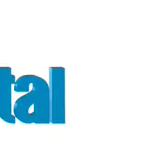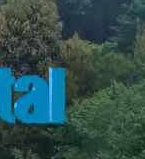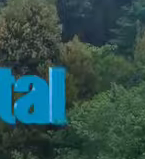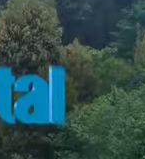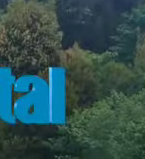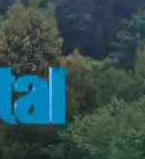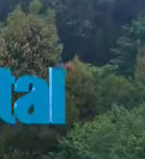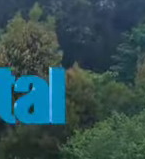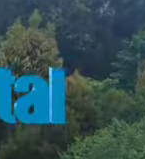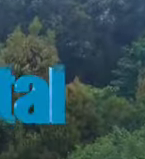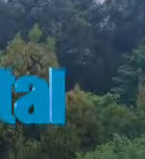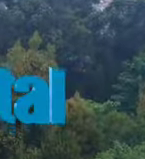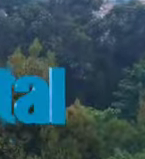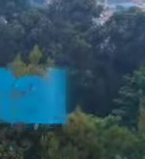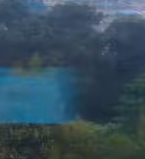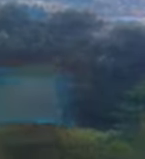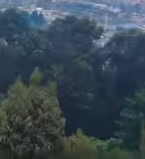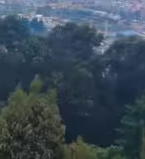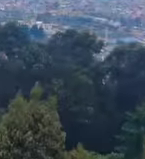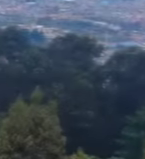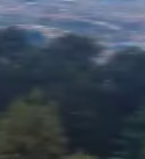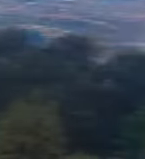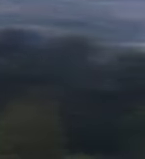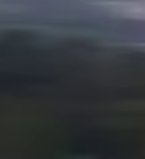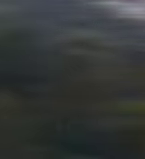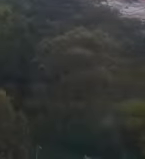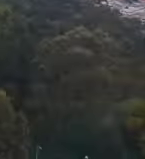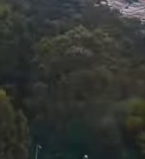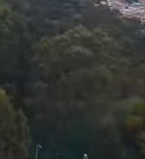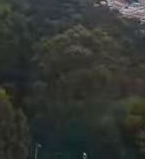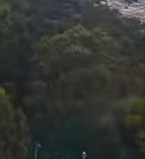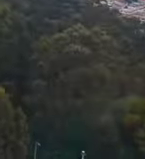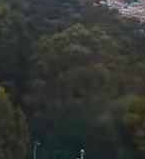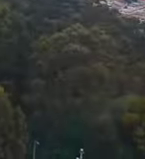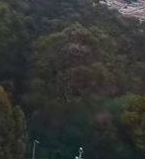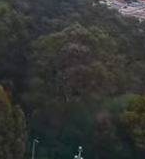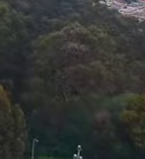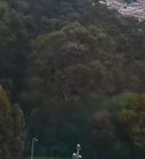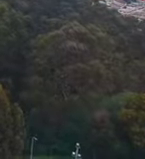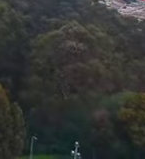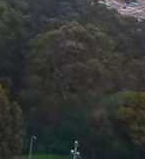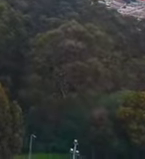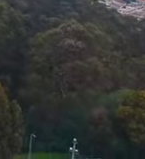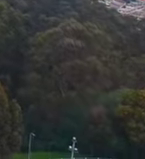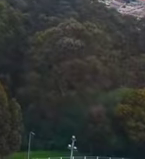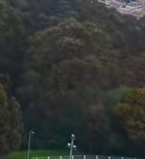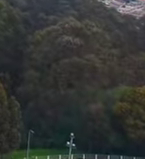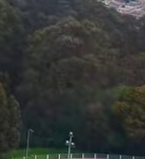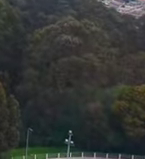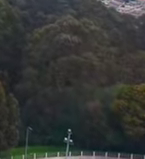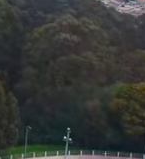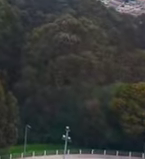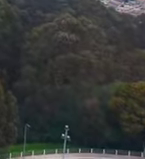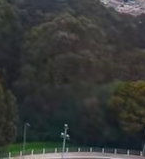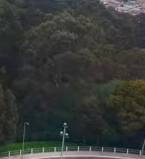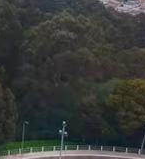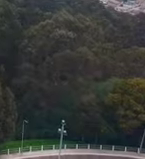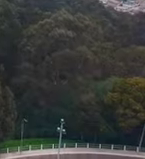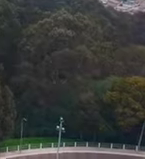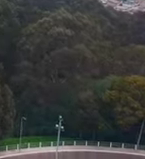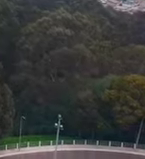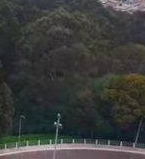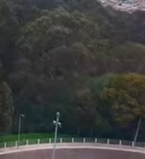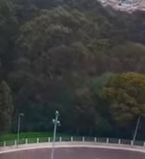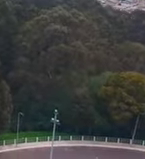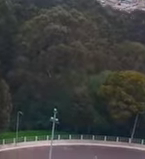gestionar las necesidades, prioridades y expectativas de los habitantes de Quito para que sean vinculadas al desarrollo, con la